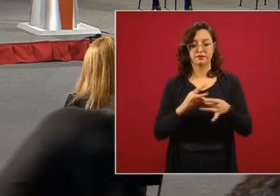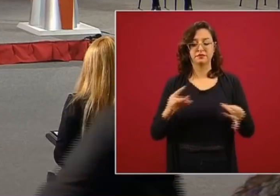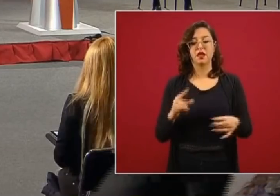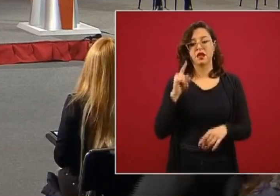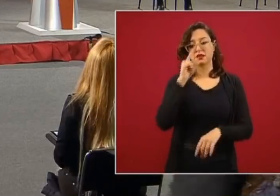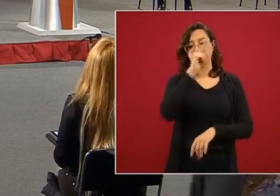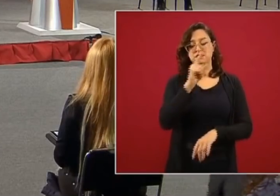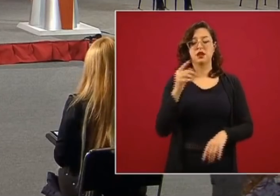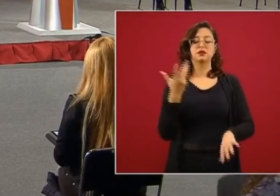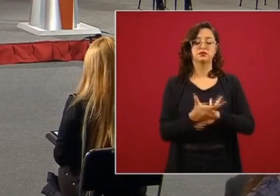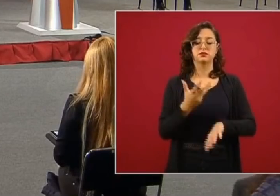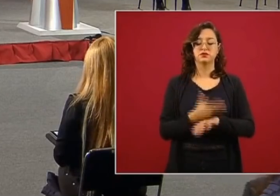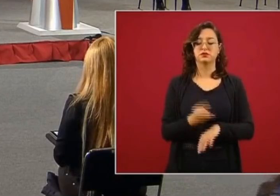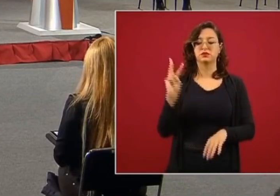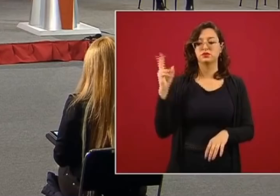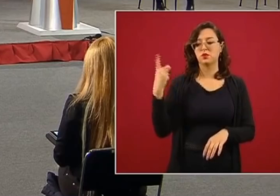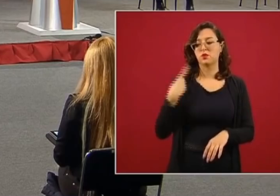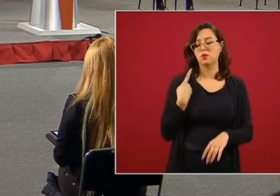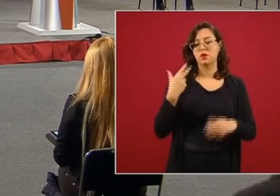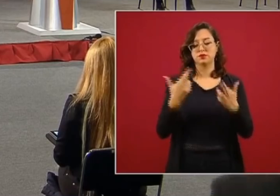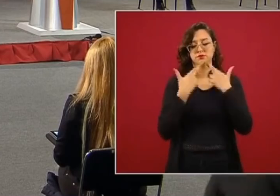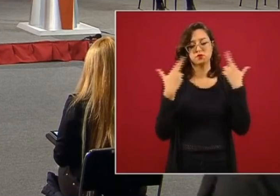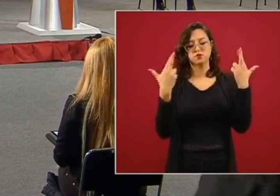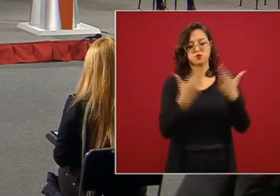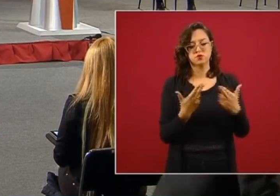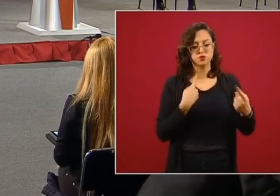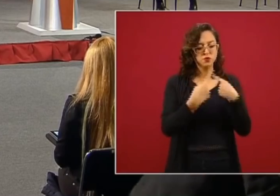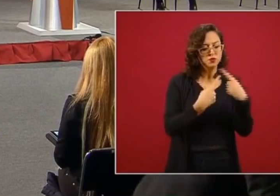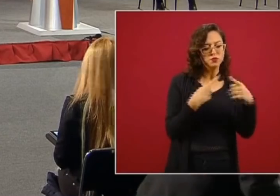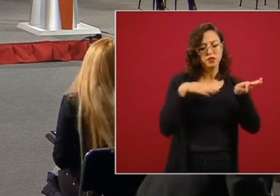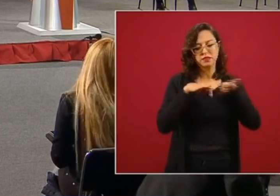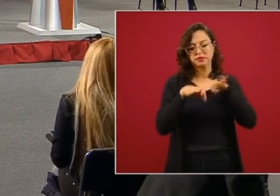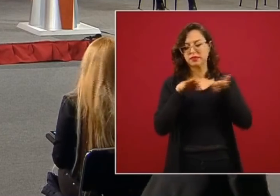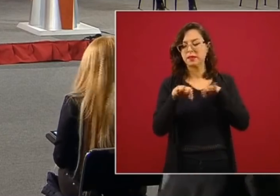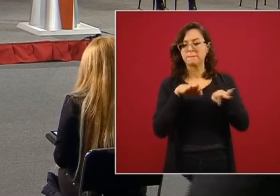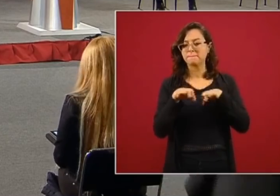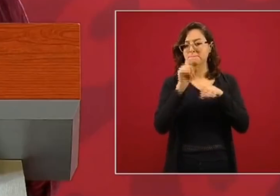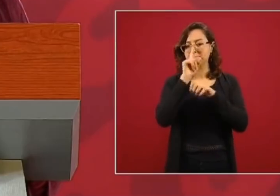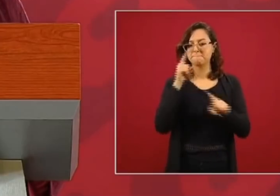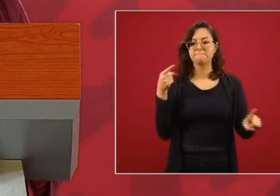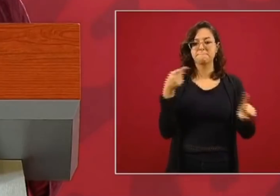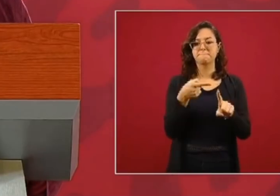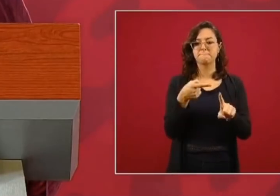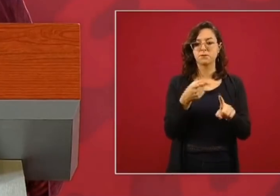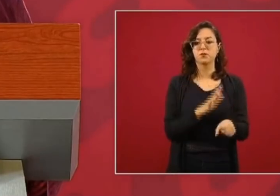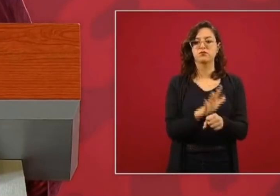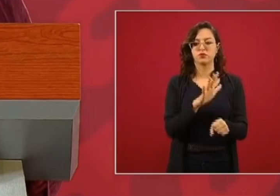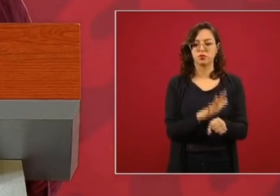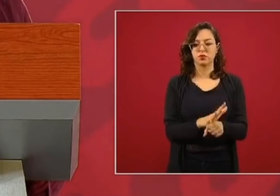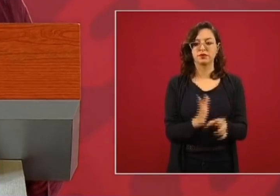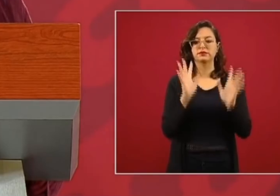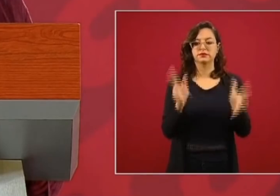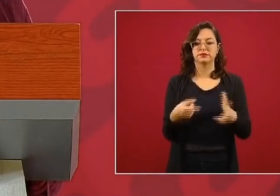trabajo en Washington, cuyo centro estuvo en la entrada en